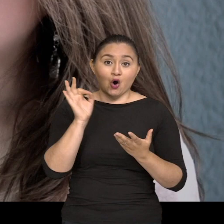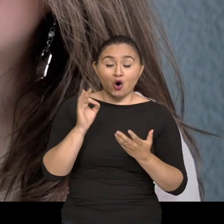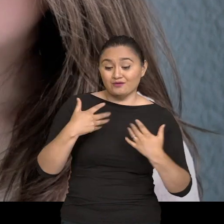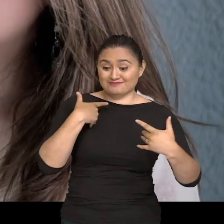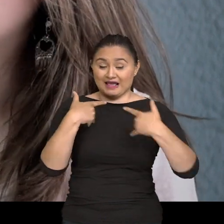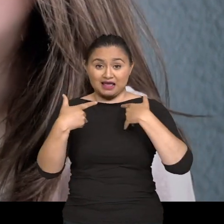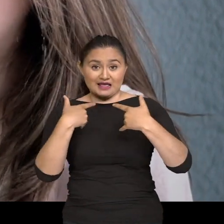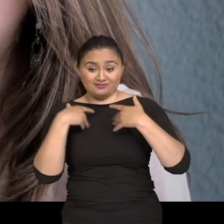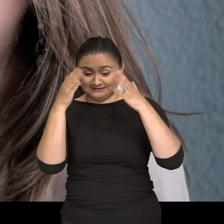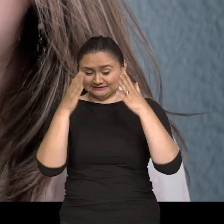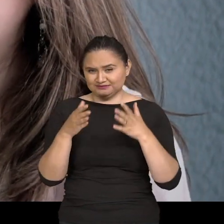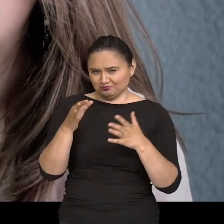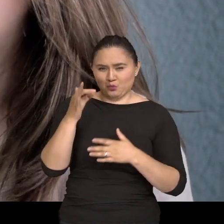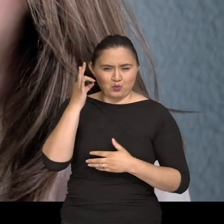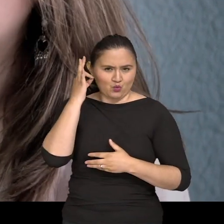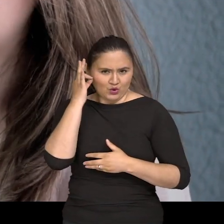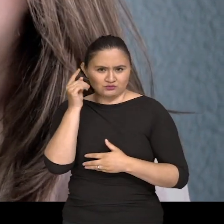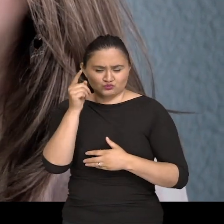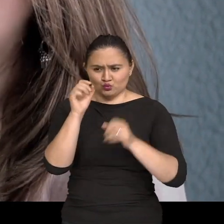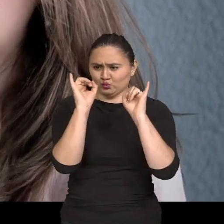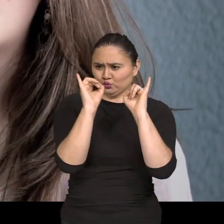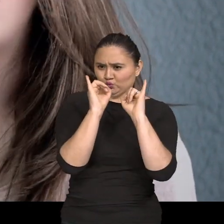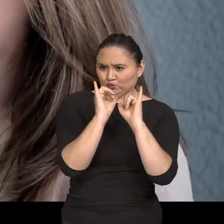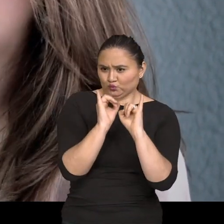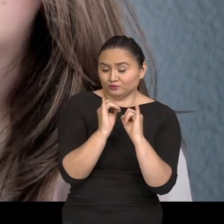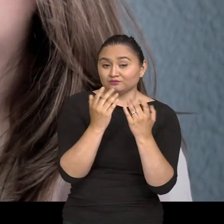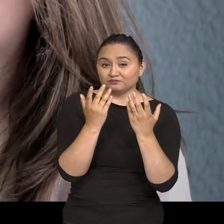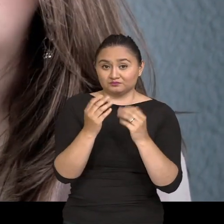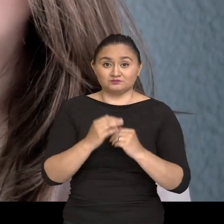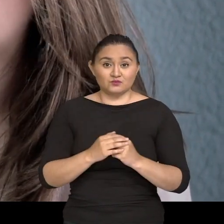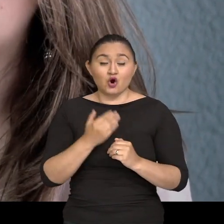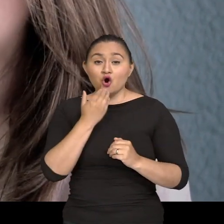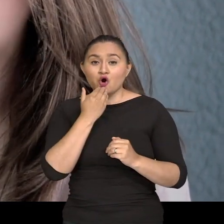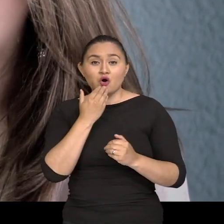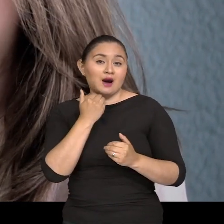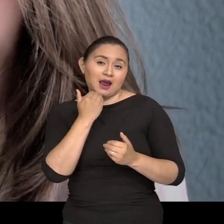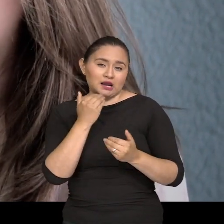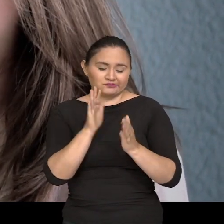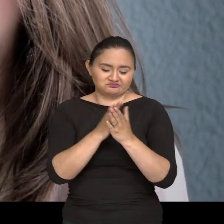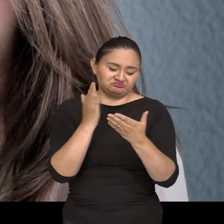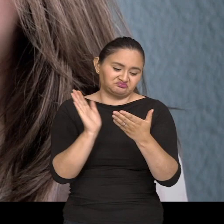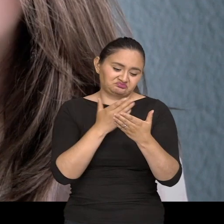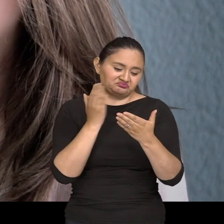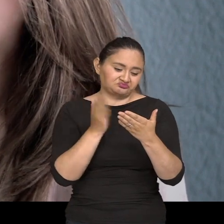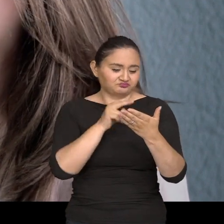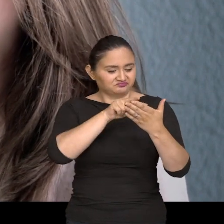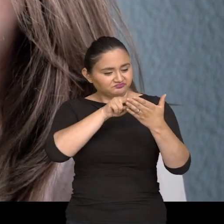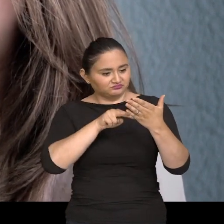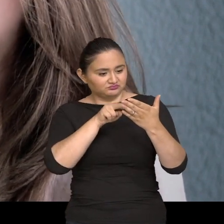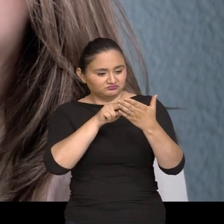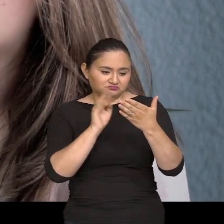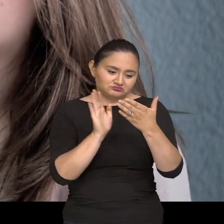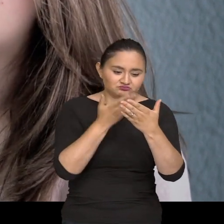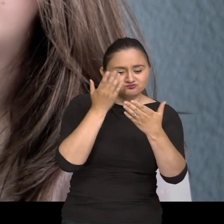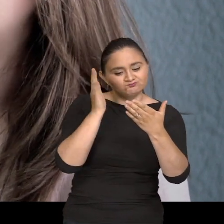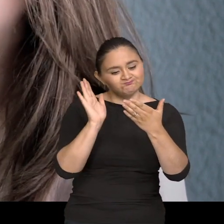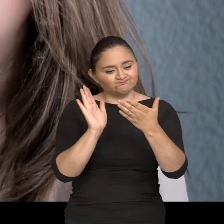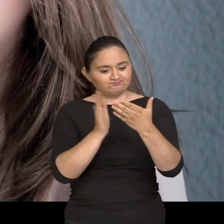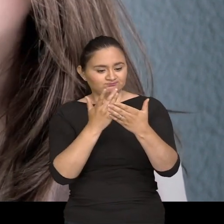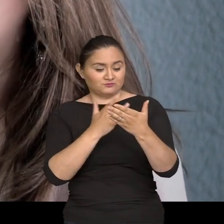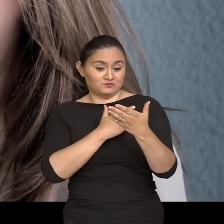delgadas y desiguales y en revistas cualquier cosa si algún artículo de de